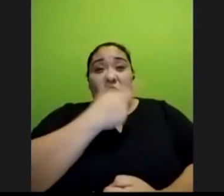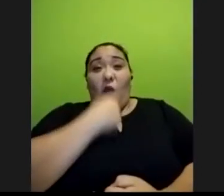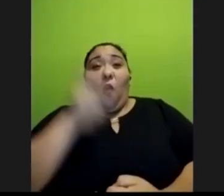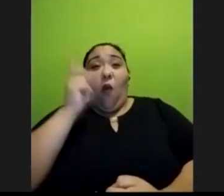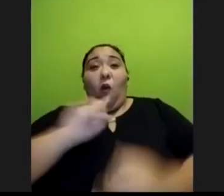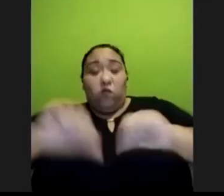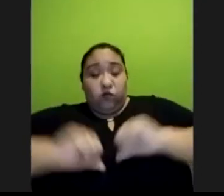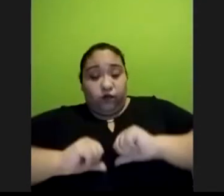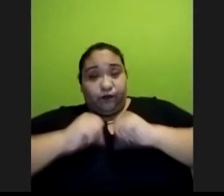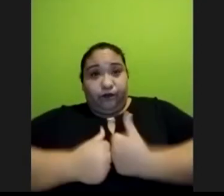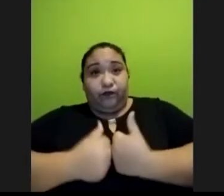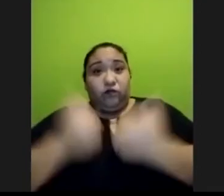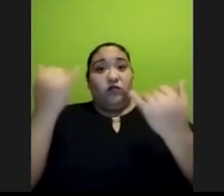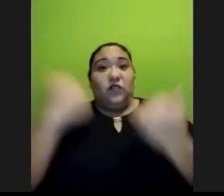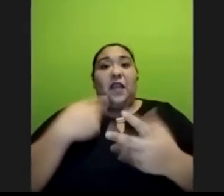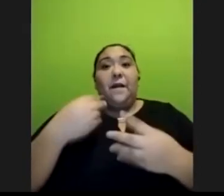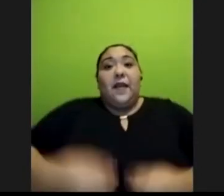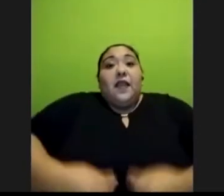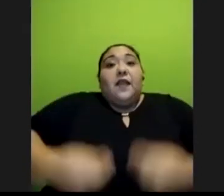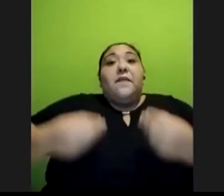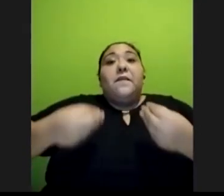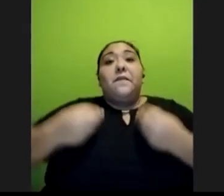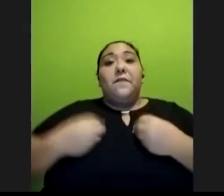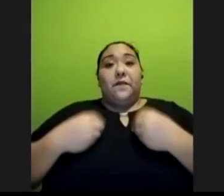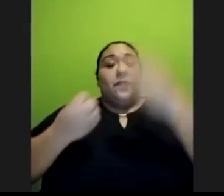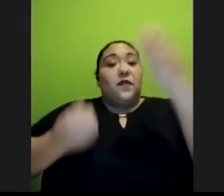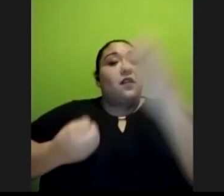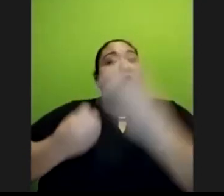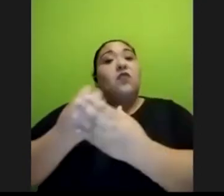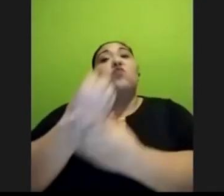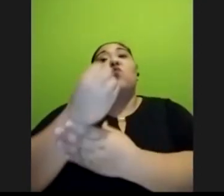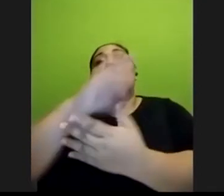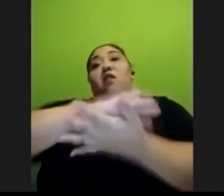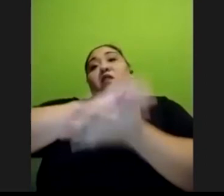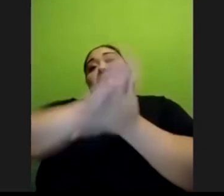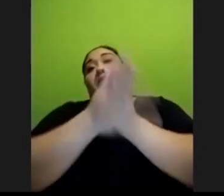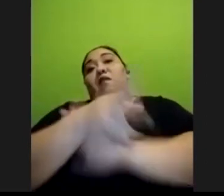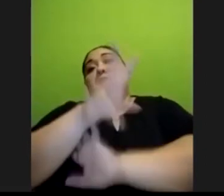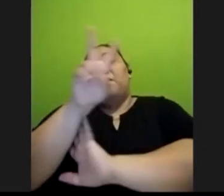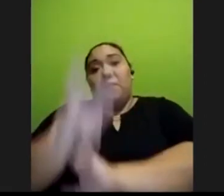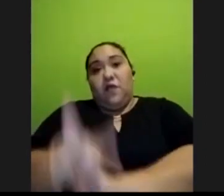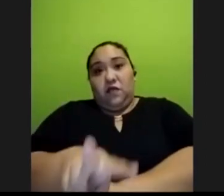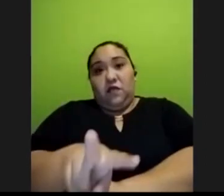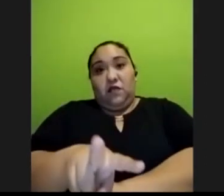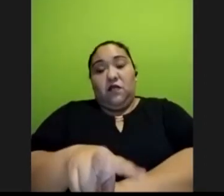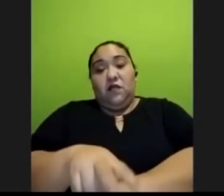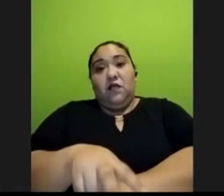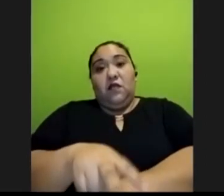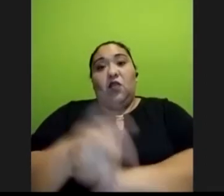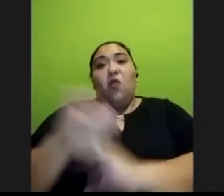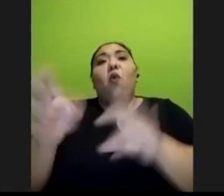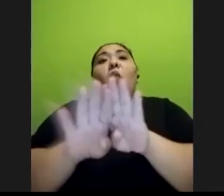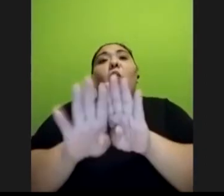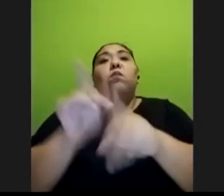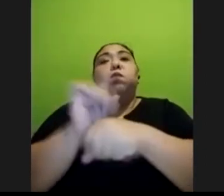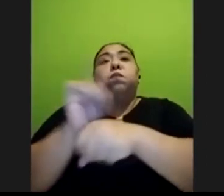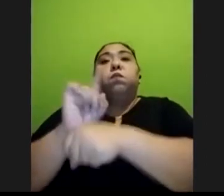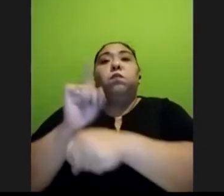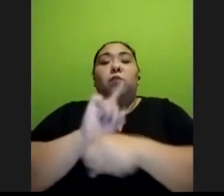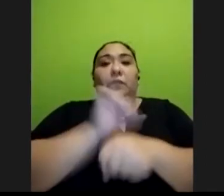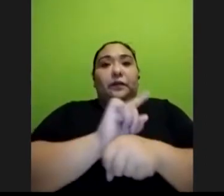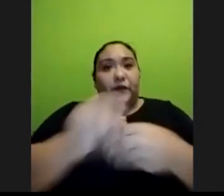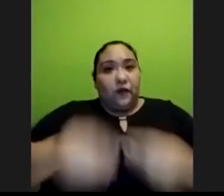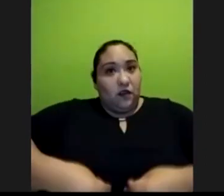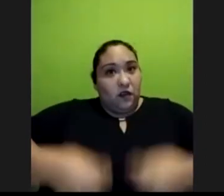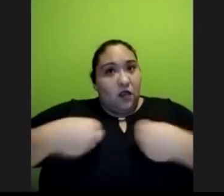nuevo entorno, es una nueva realidad. ¿Y cómo se comprende esa nueva realidad? ¿Cómo se vive, no? Y cómo para eso, pues,